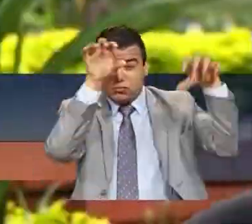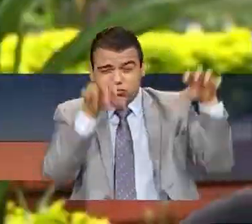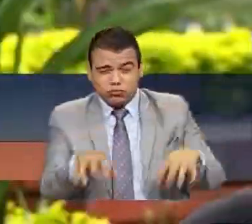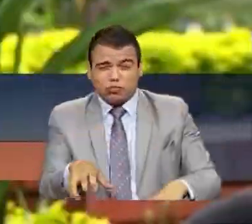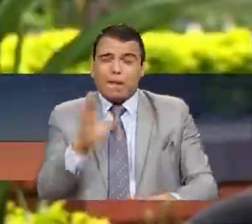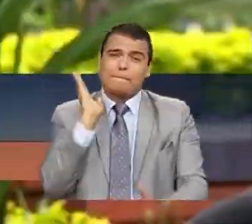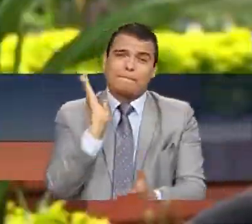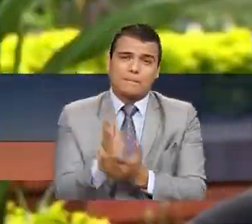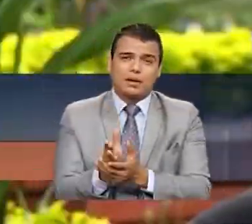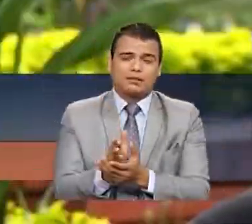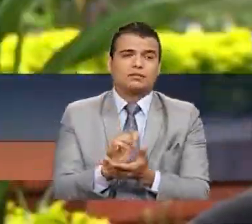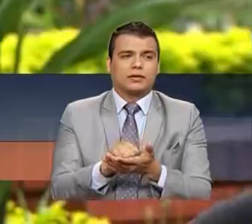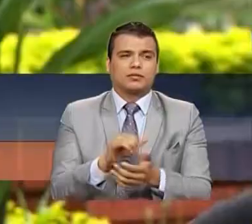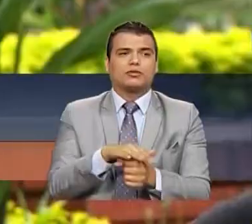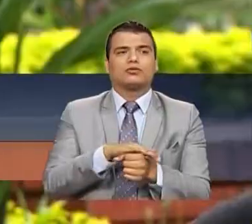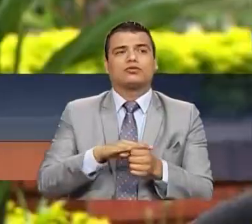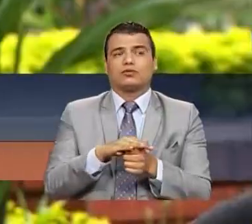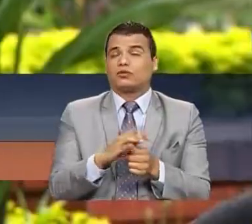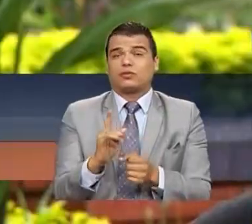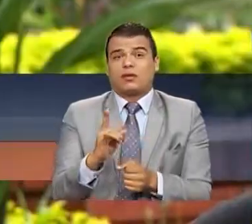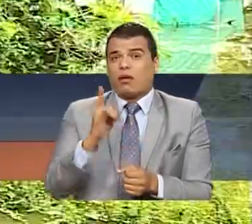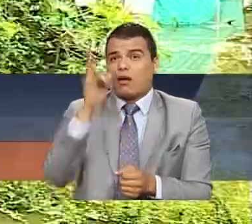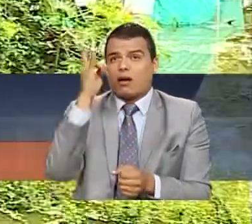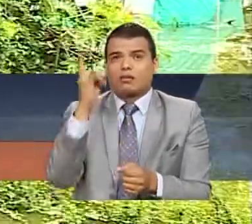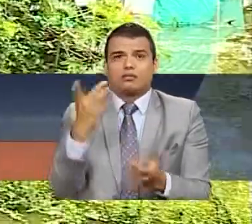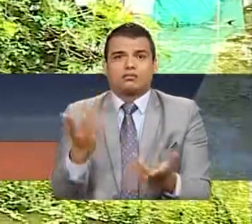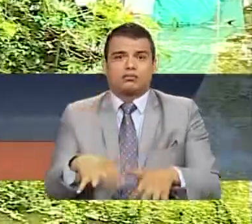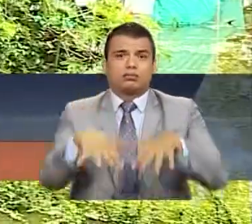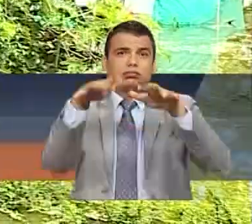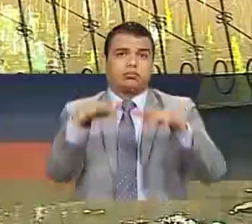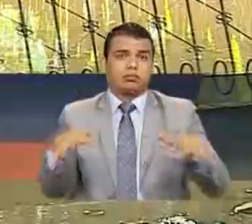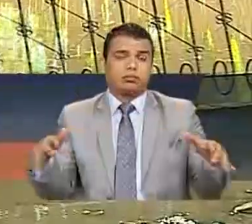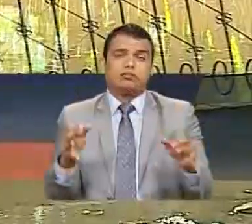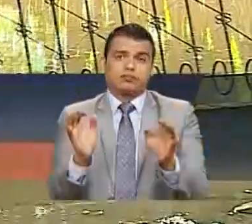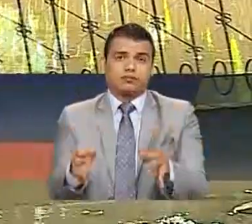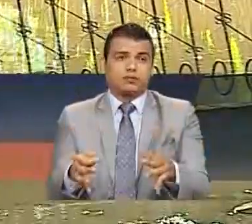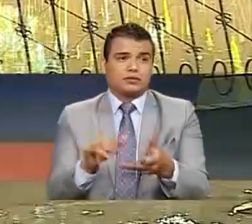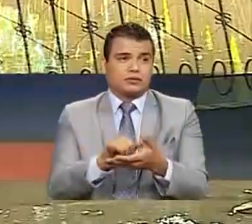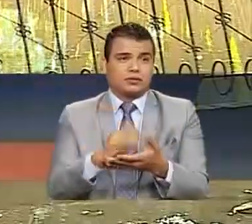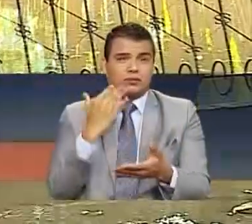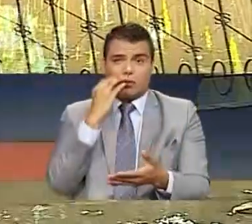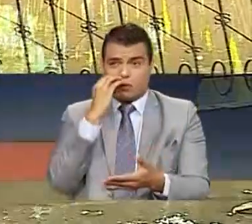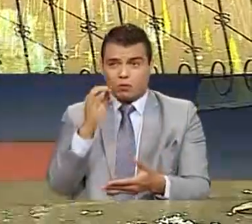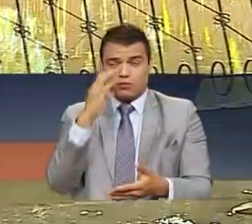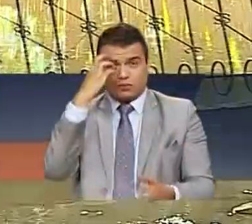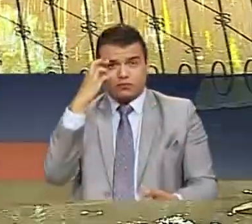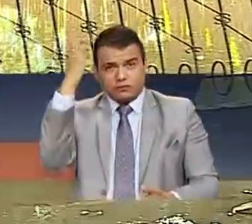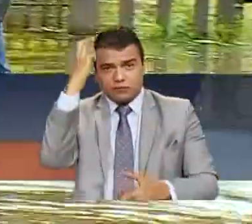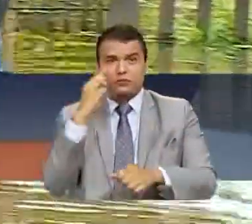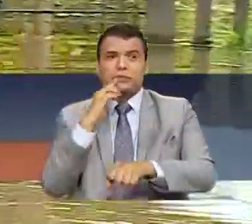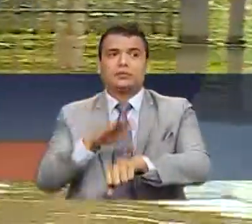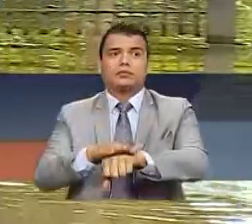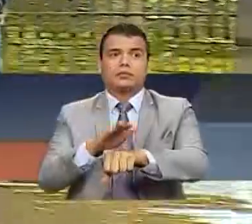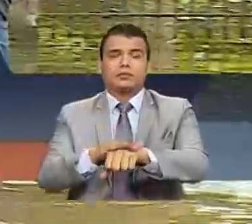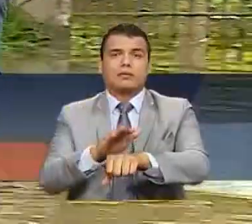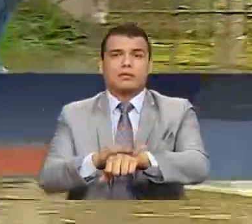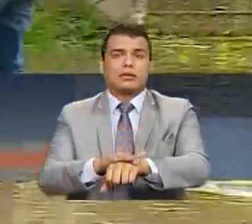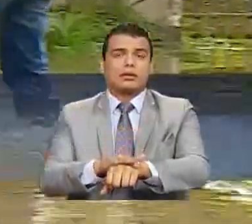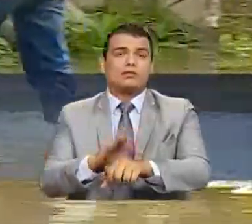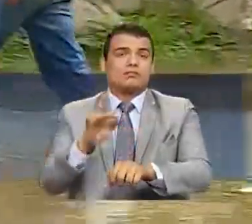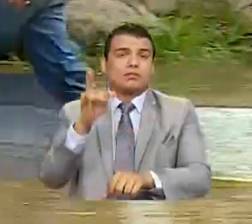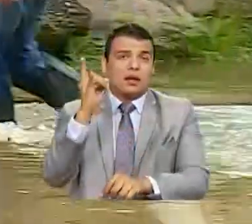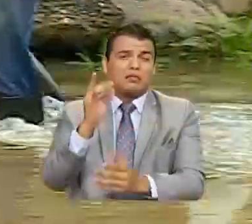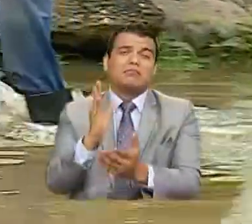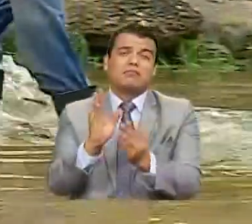provocan, pueden provocar inundaciones. El profesional precisó además que hay probabilidades de que se